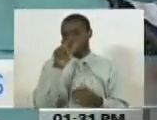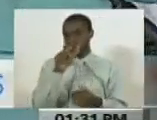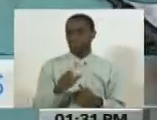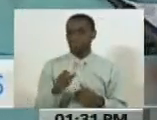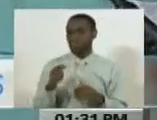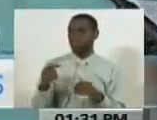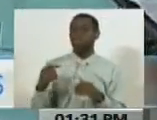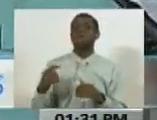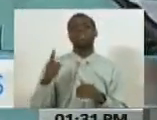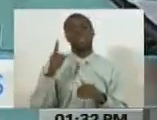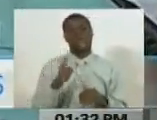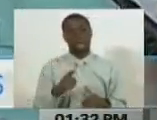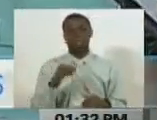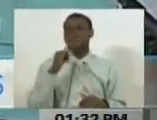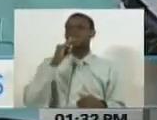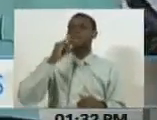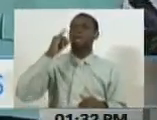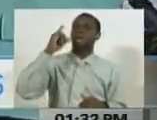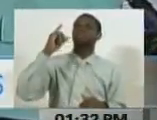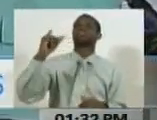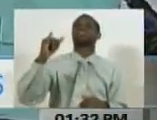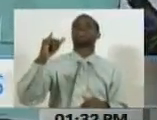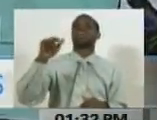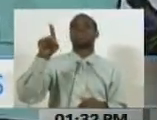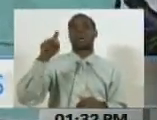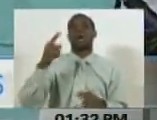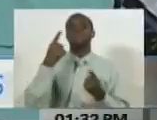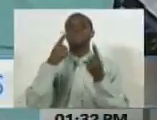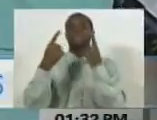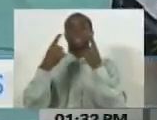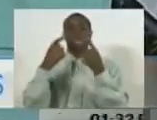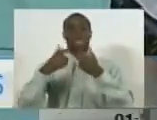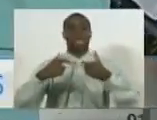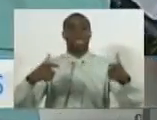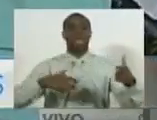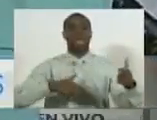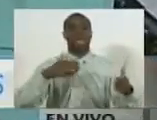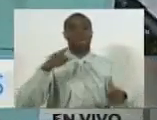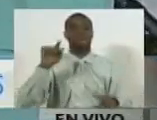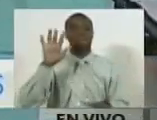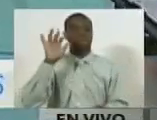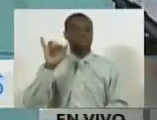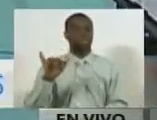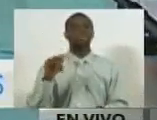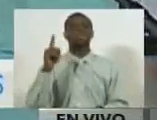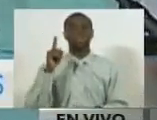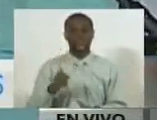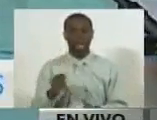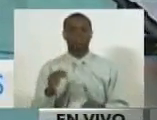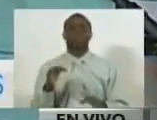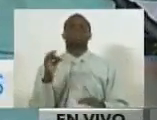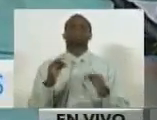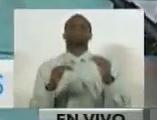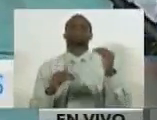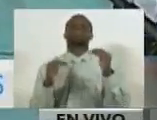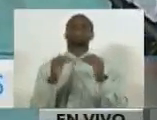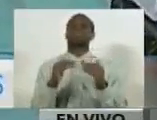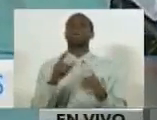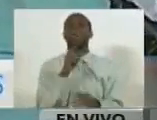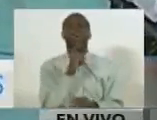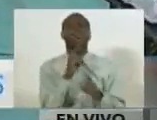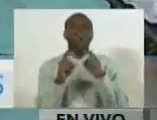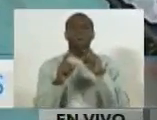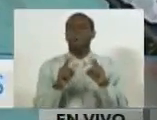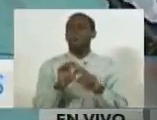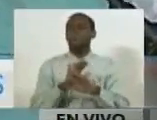debe denunciarlo ante la Fiscalía General de la República y debemos buscar justicia. Basta de odio y